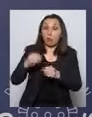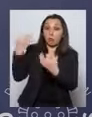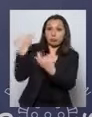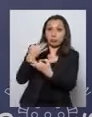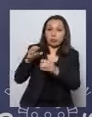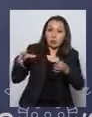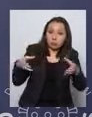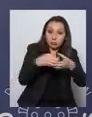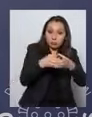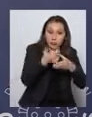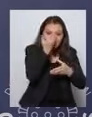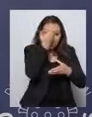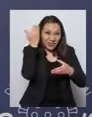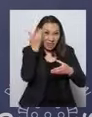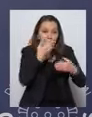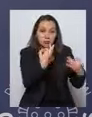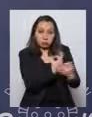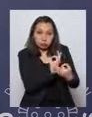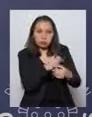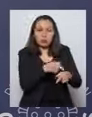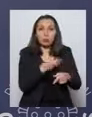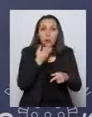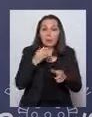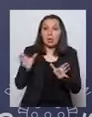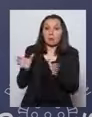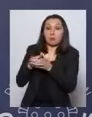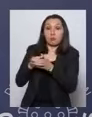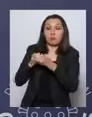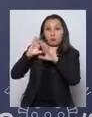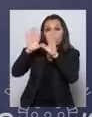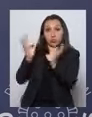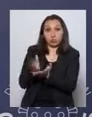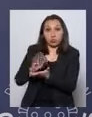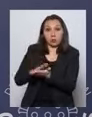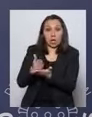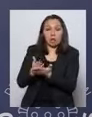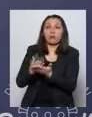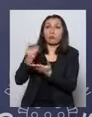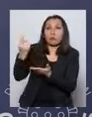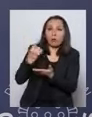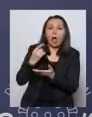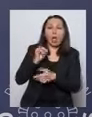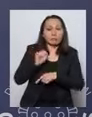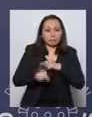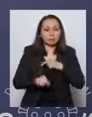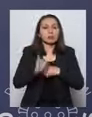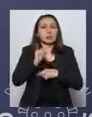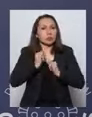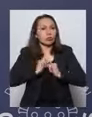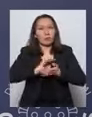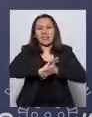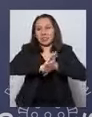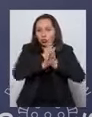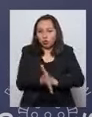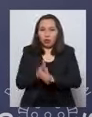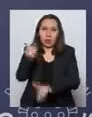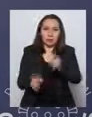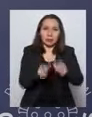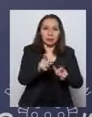asesor y de acuerdo a la organización mundial de la salud y formamos todos los casos